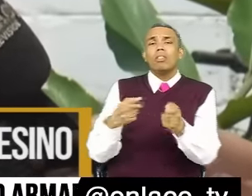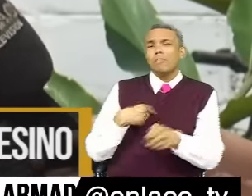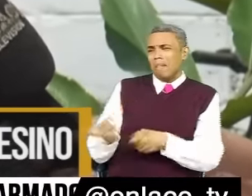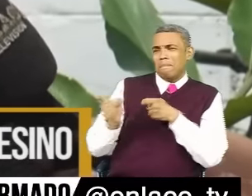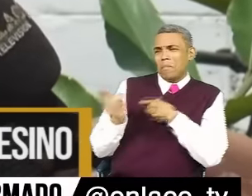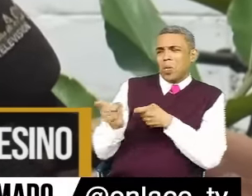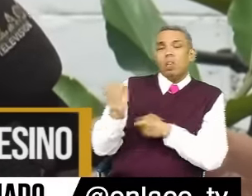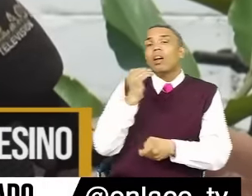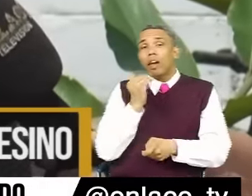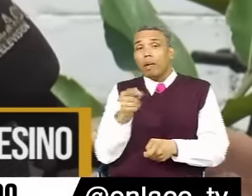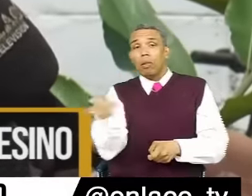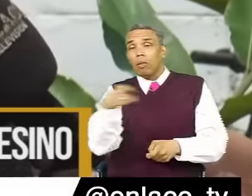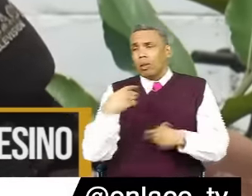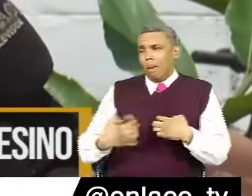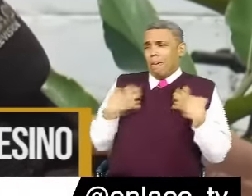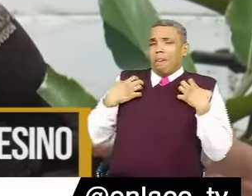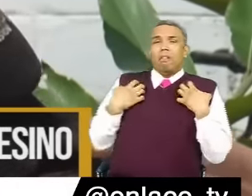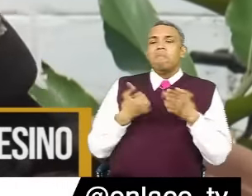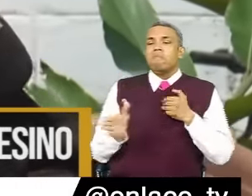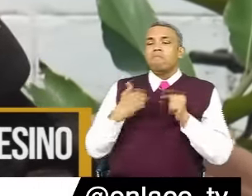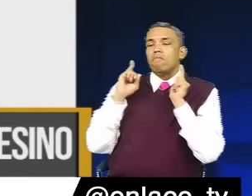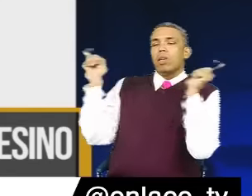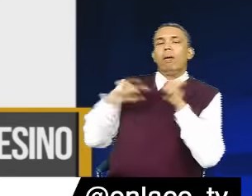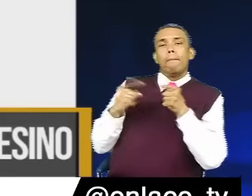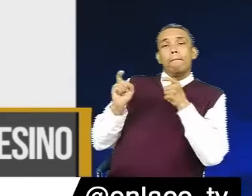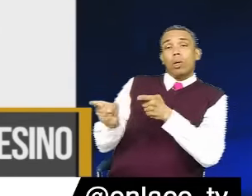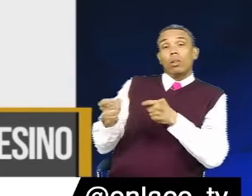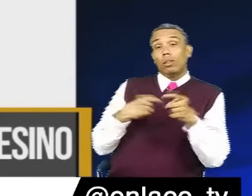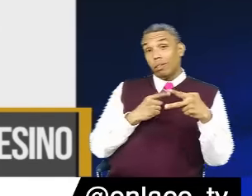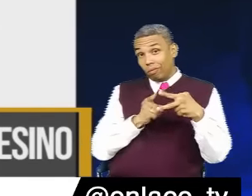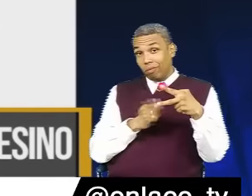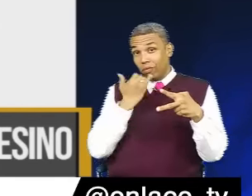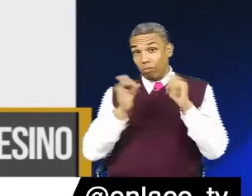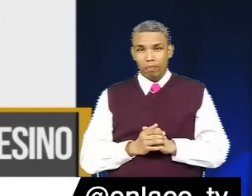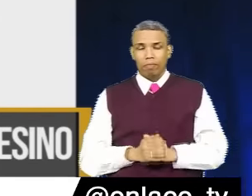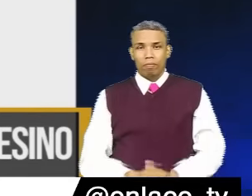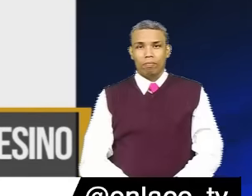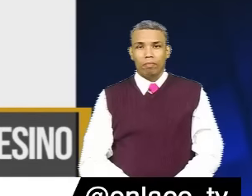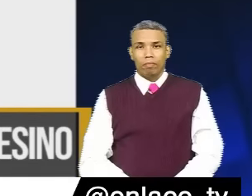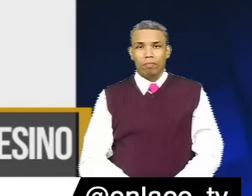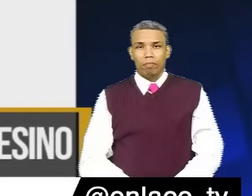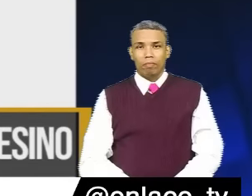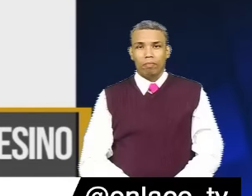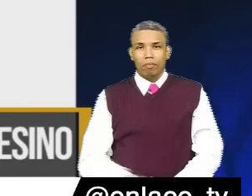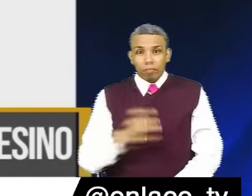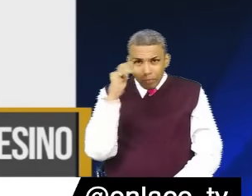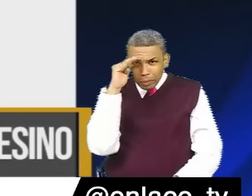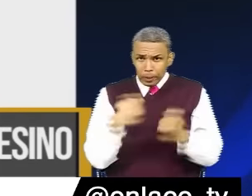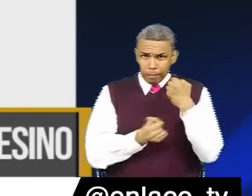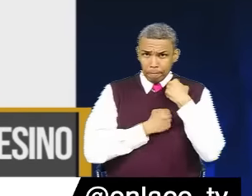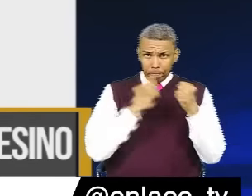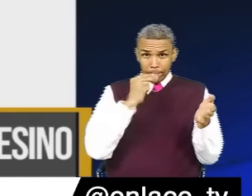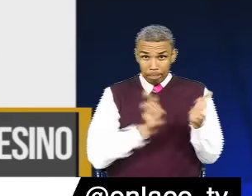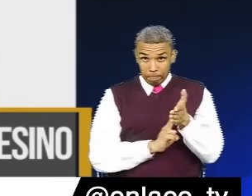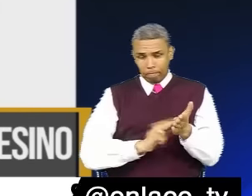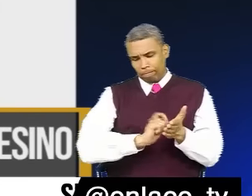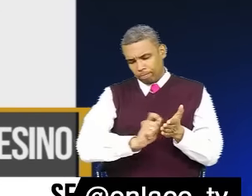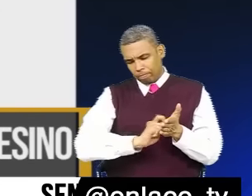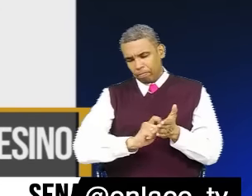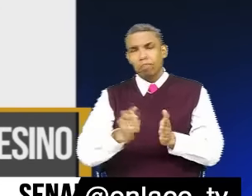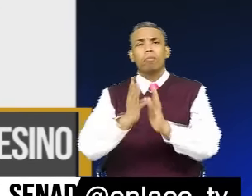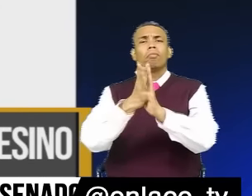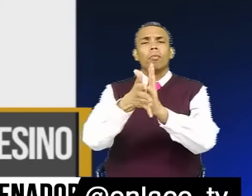generando y propinando impactos de balas sobre la humanidad del campesino. La Quinta Brigada expidió un comunicado en el que desmiente a la familia del campesino